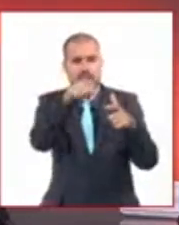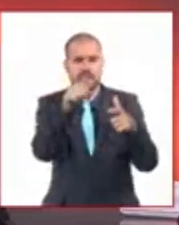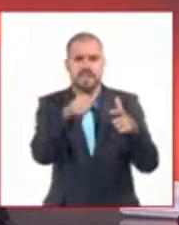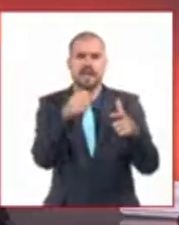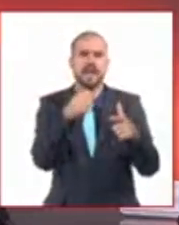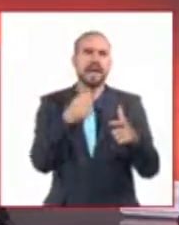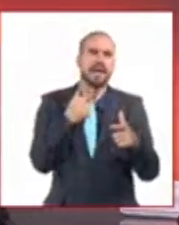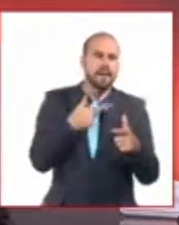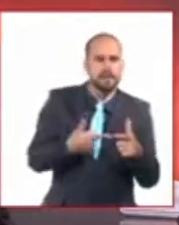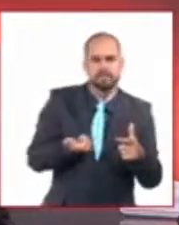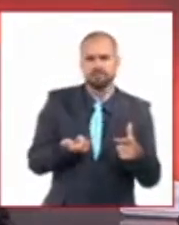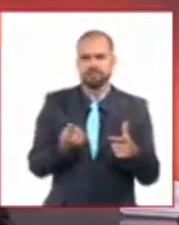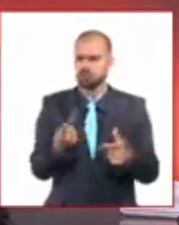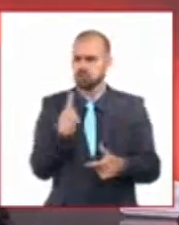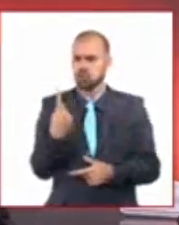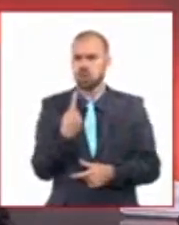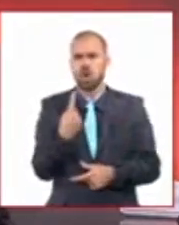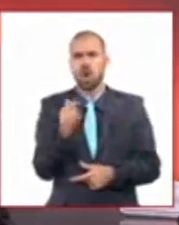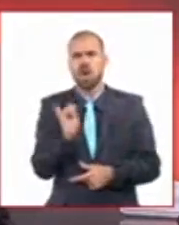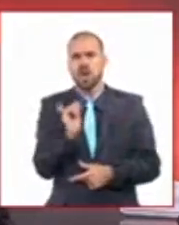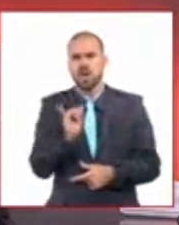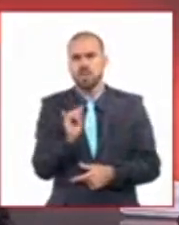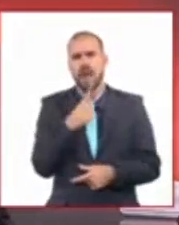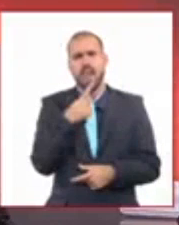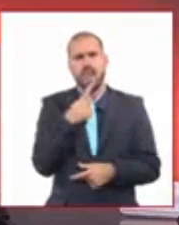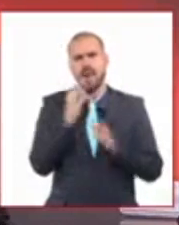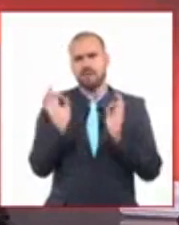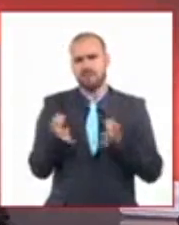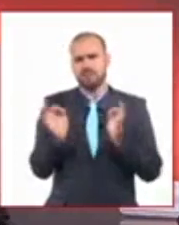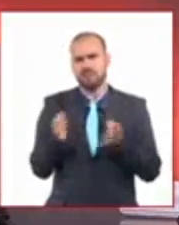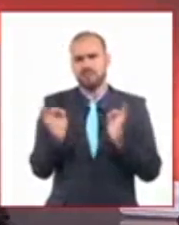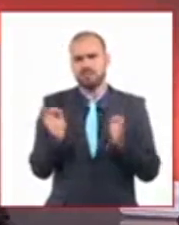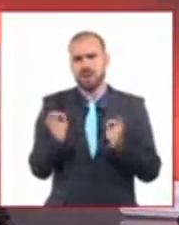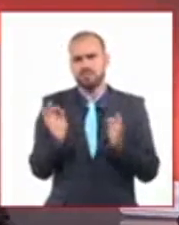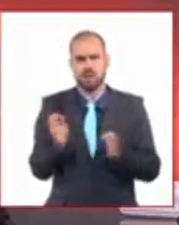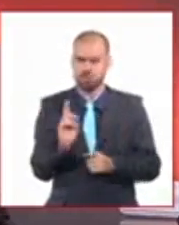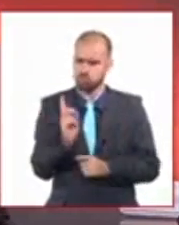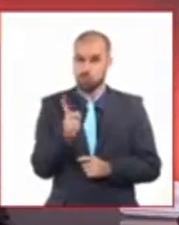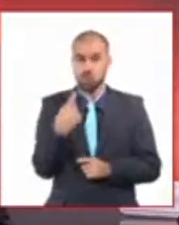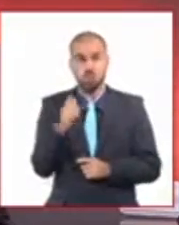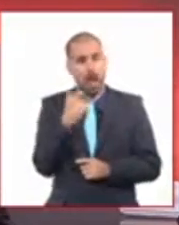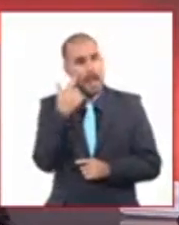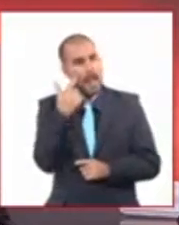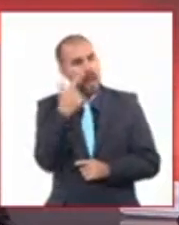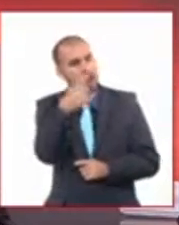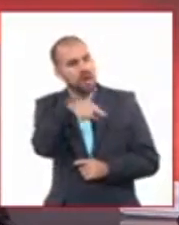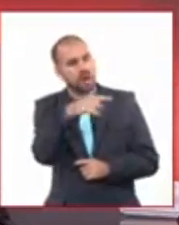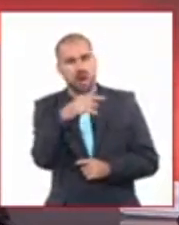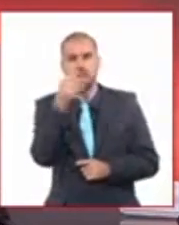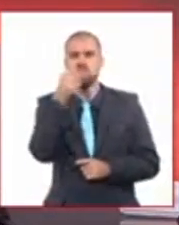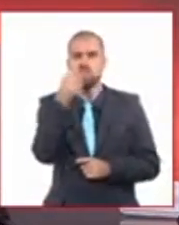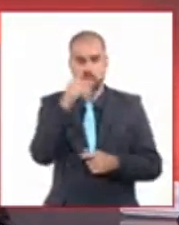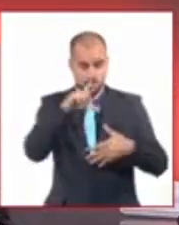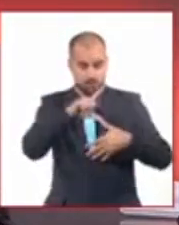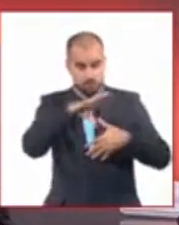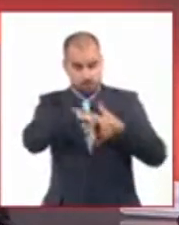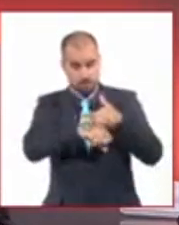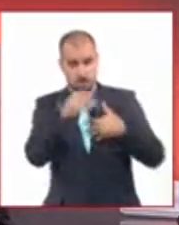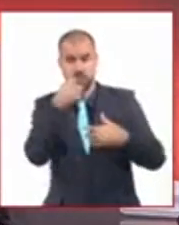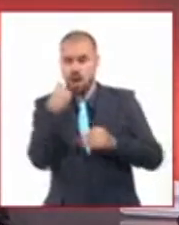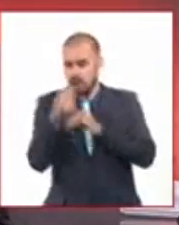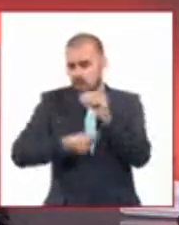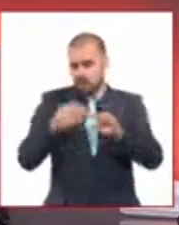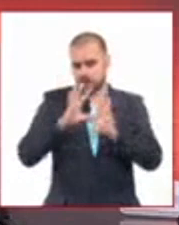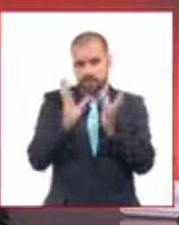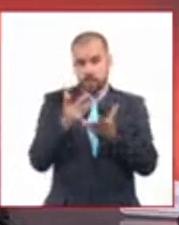a hablar como se han escuchado como vídeos sordos sino ser partícipes de una transformación y yo creo que en eso la cumbre de los pueblos